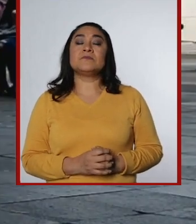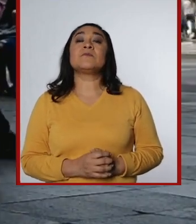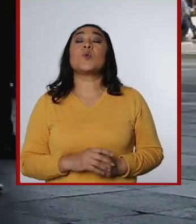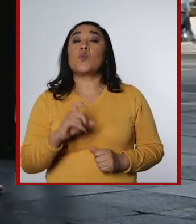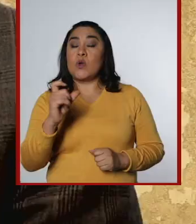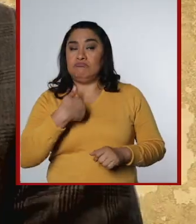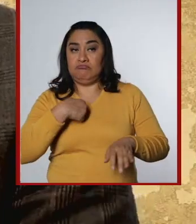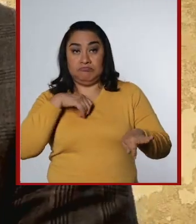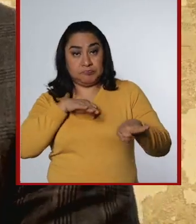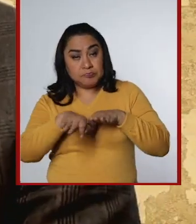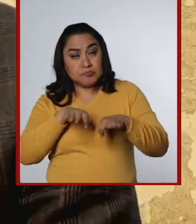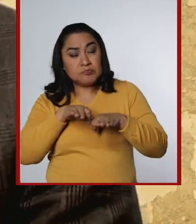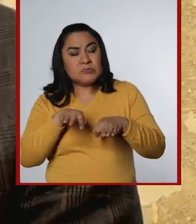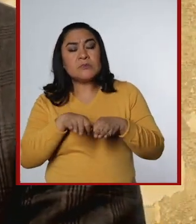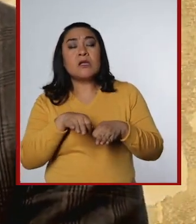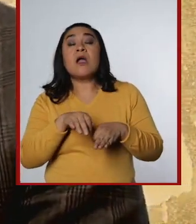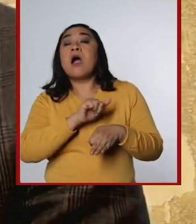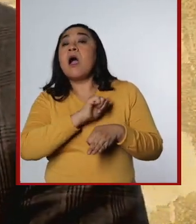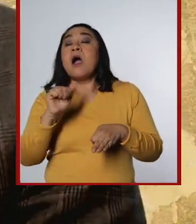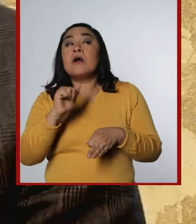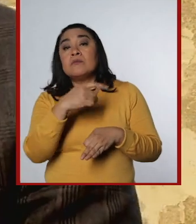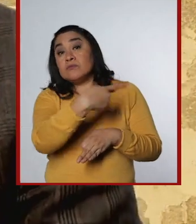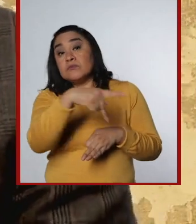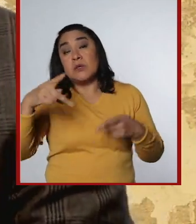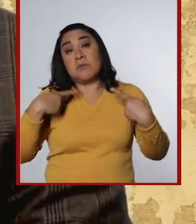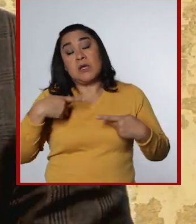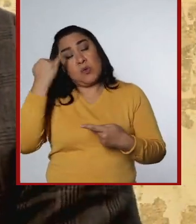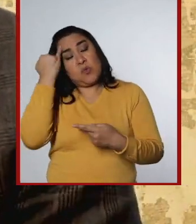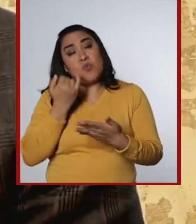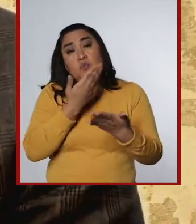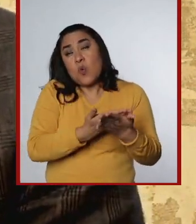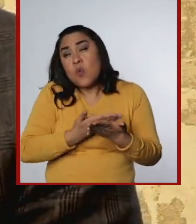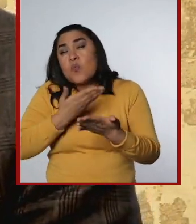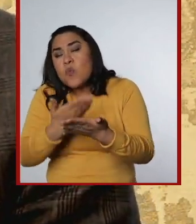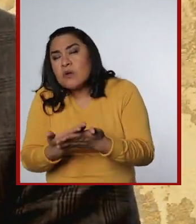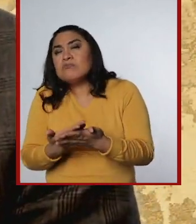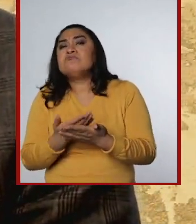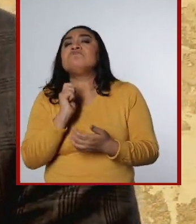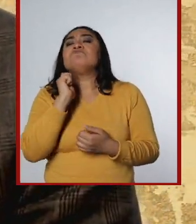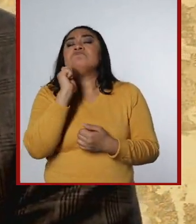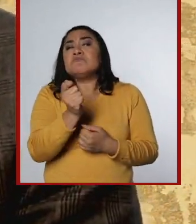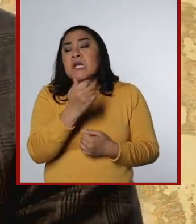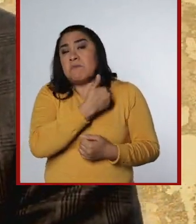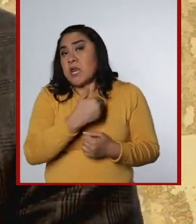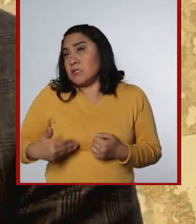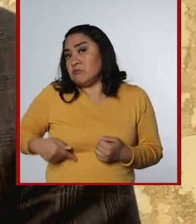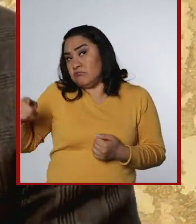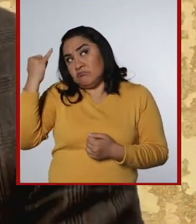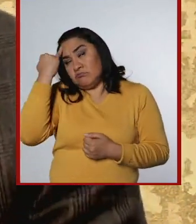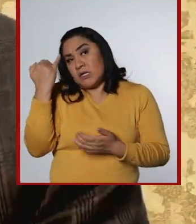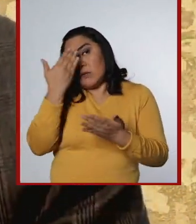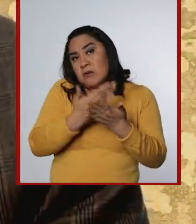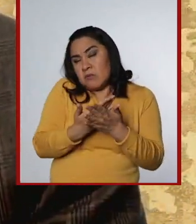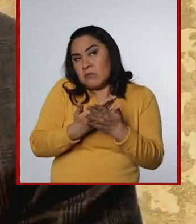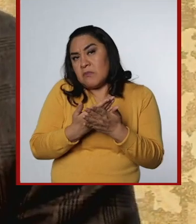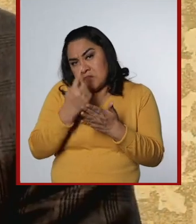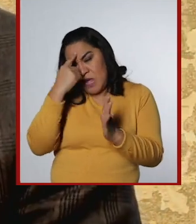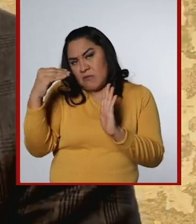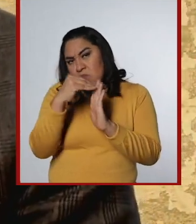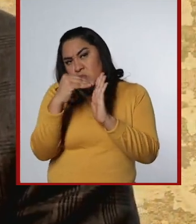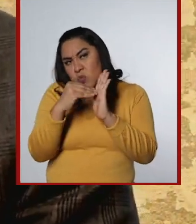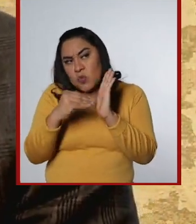Legislar a partir de las propuestas que recogen de los ciudadanos, de las iniciativas que plantea el presidente de la República, de aquellas